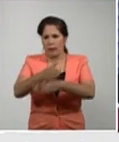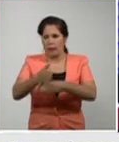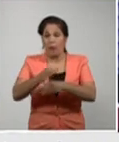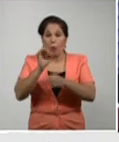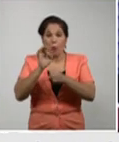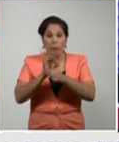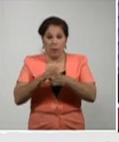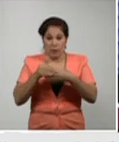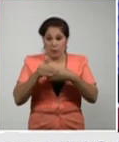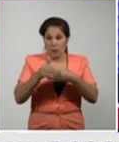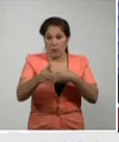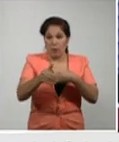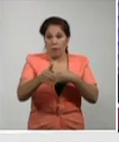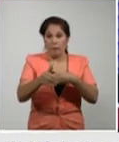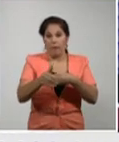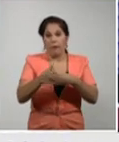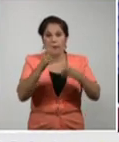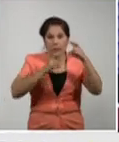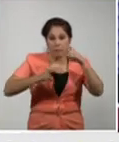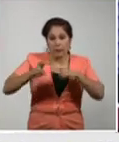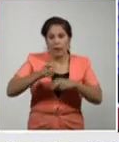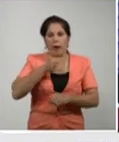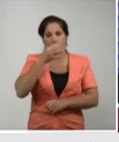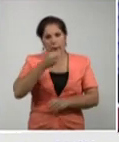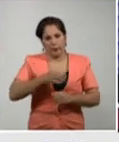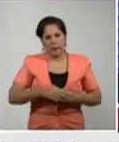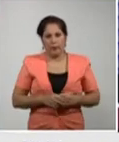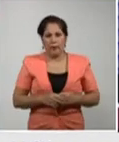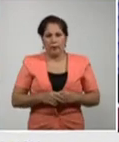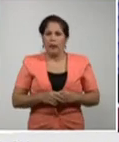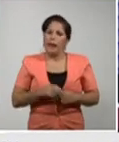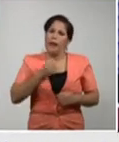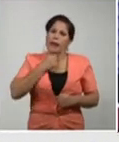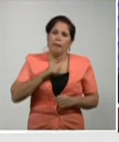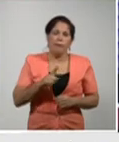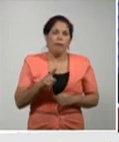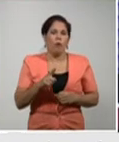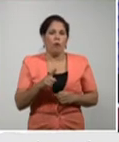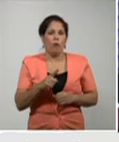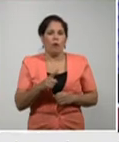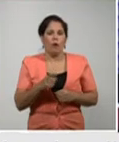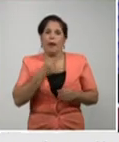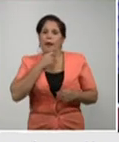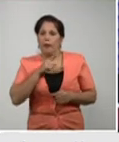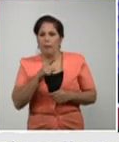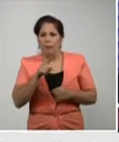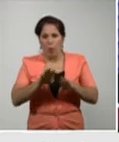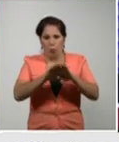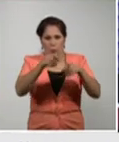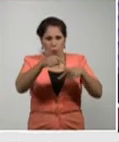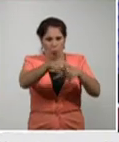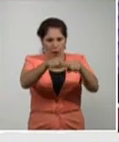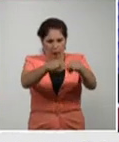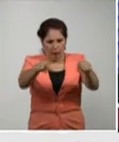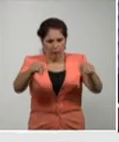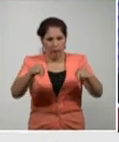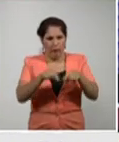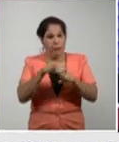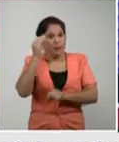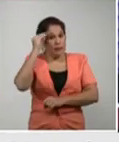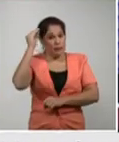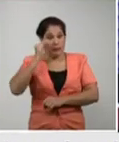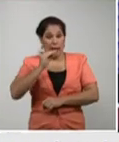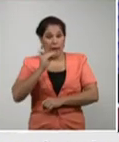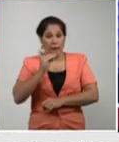Inicialmente o en determinados estudios te plantean, no, tenemos que estar en un local, sí se sabe que se transmite